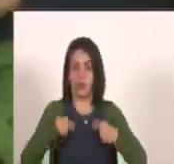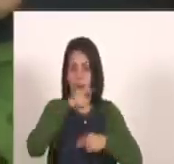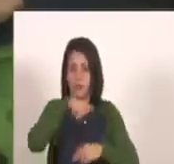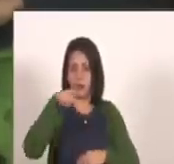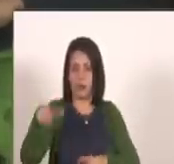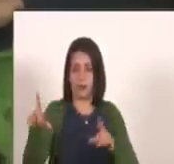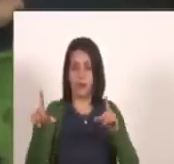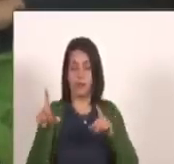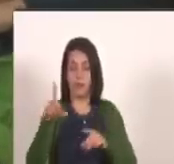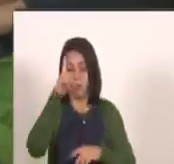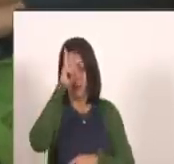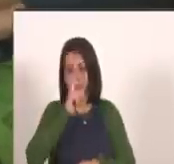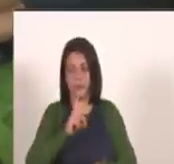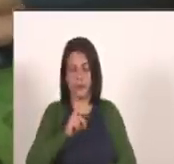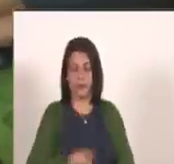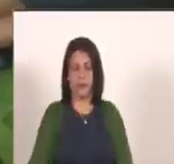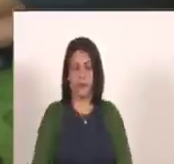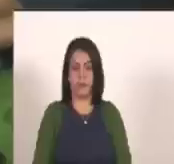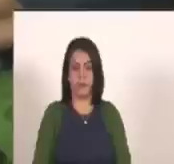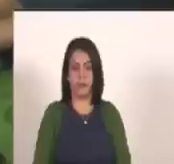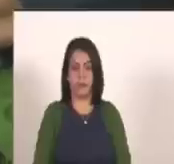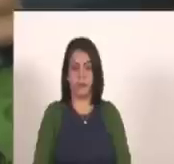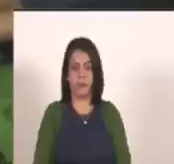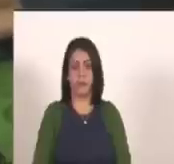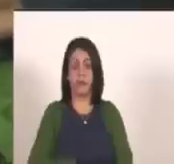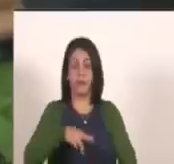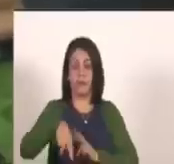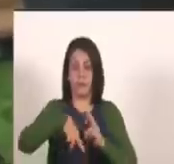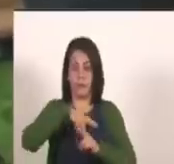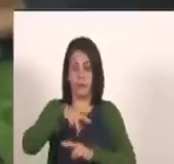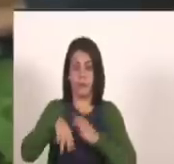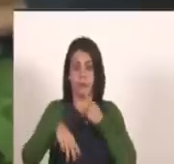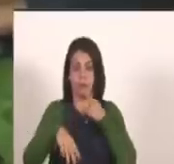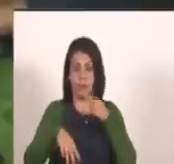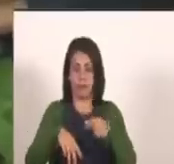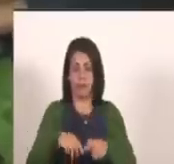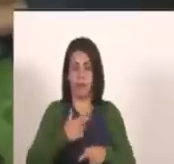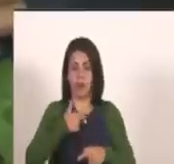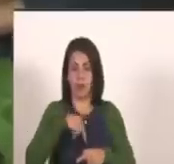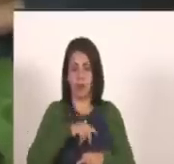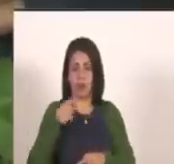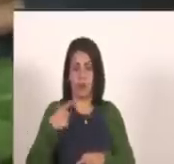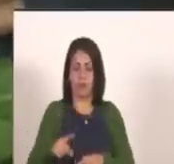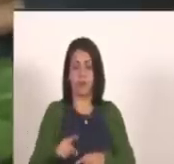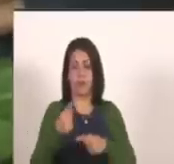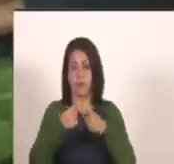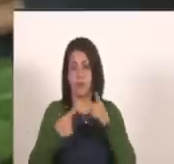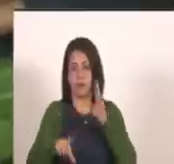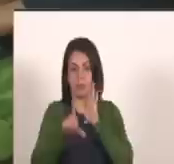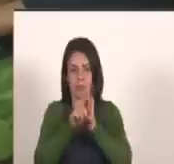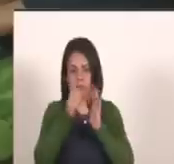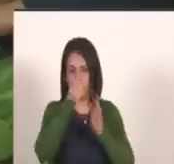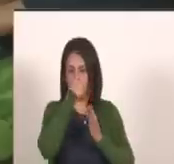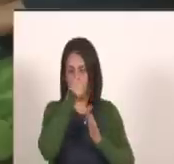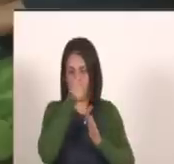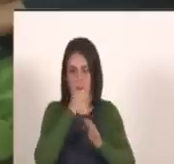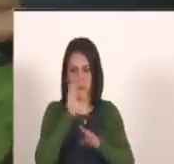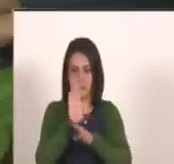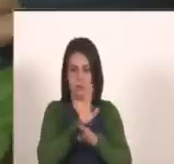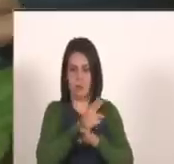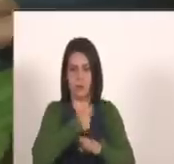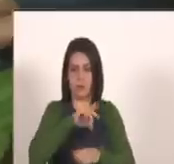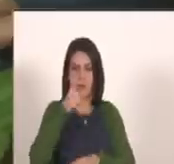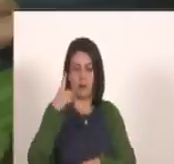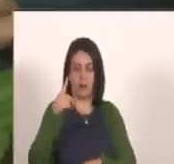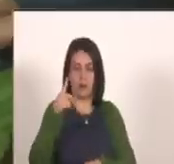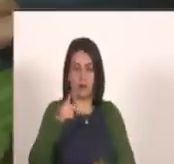las Personas con Discapacidad. En Revolución, como lo dije, hemos tenido una serie de leyes que amparan